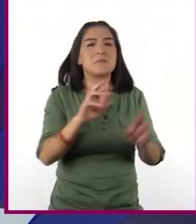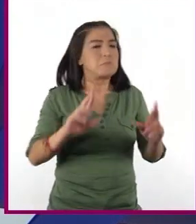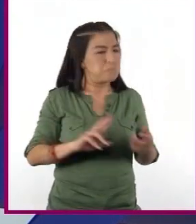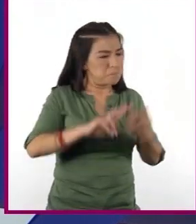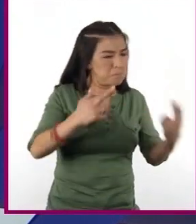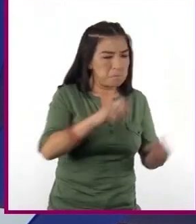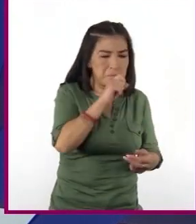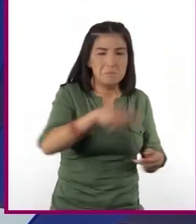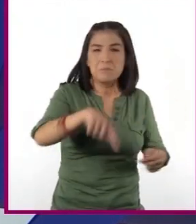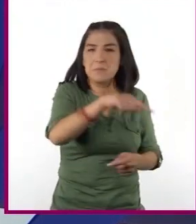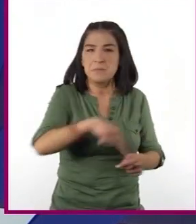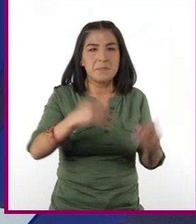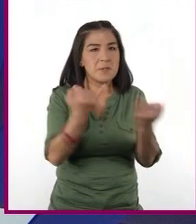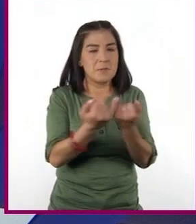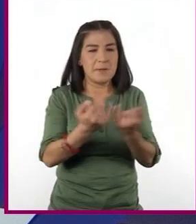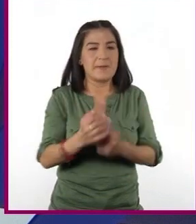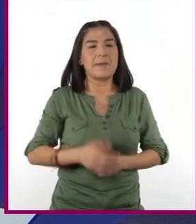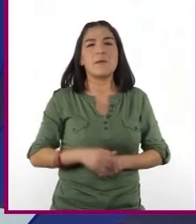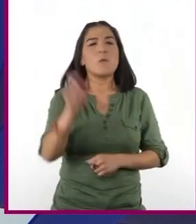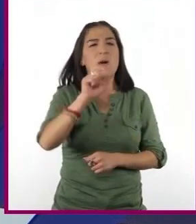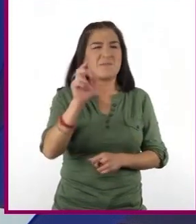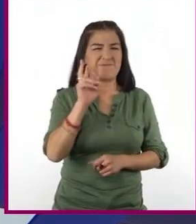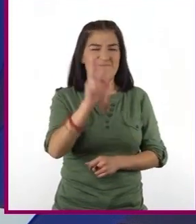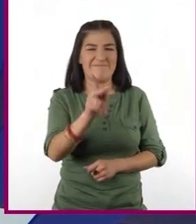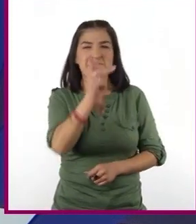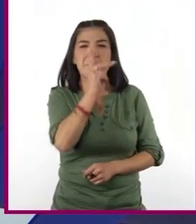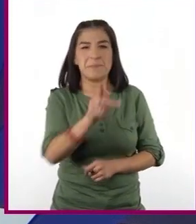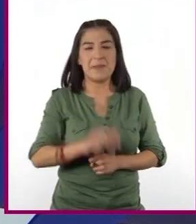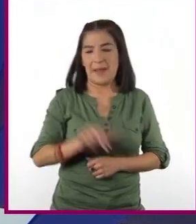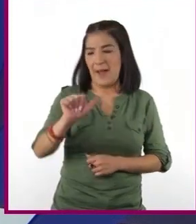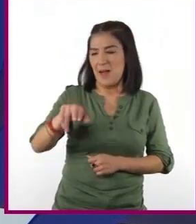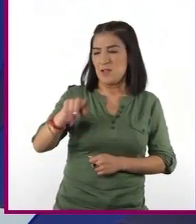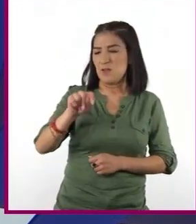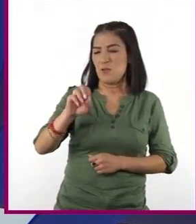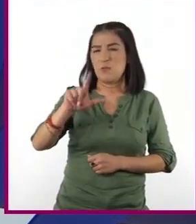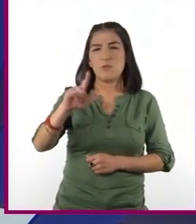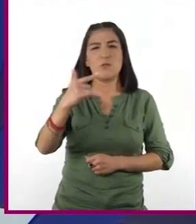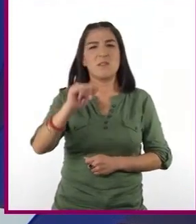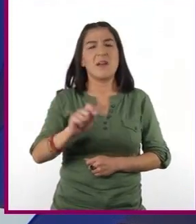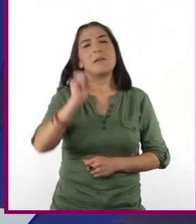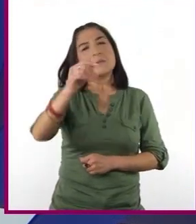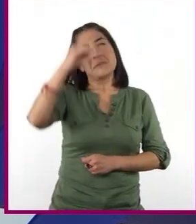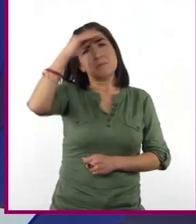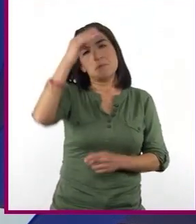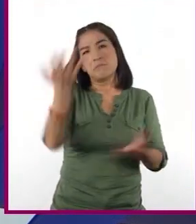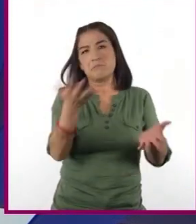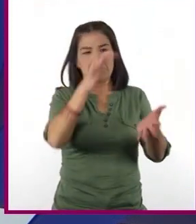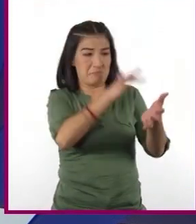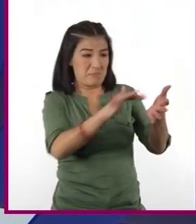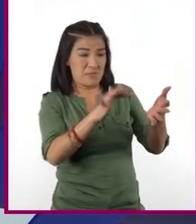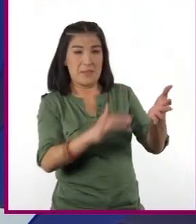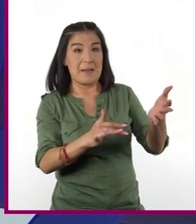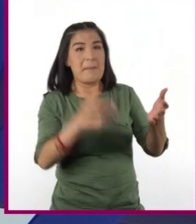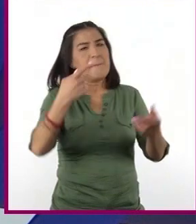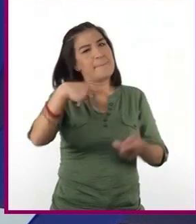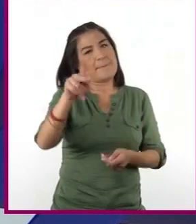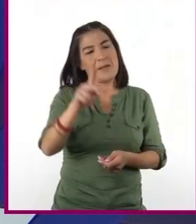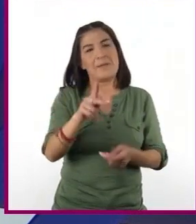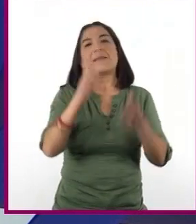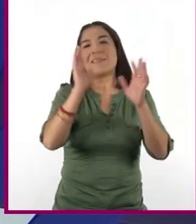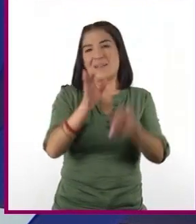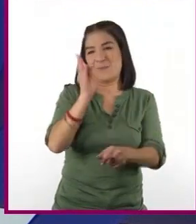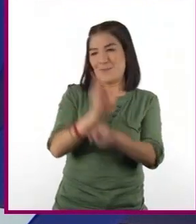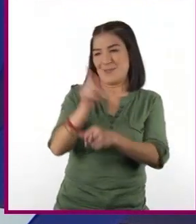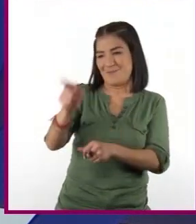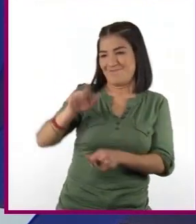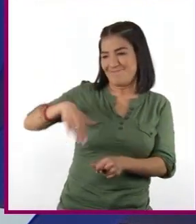Y es que generalmente, cuando escuchamos la palabra antología, pensamos en la literatura. Pero, como ya se